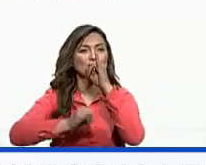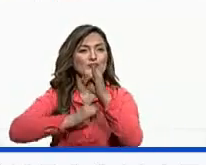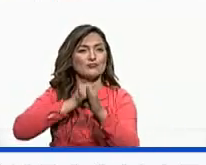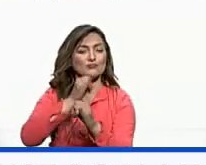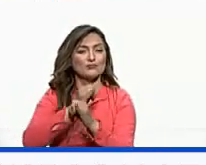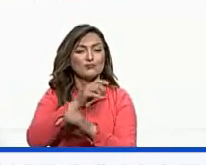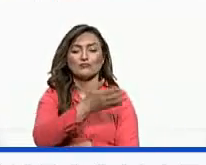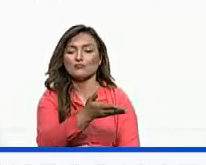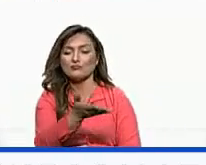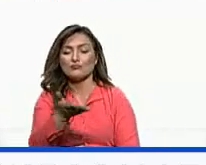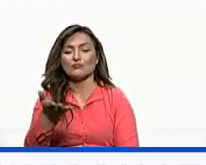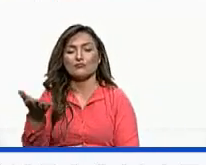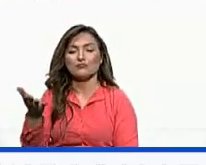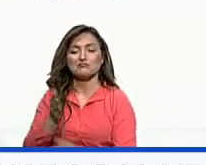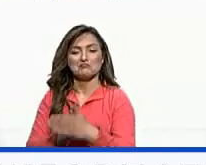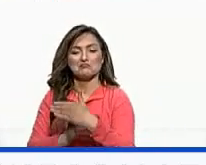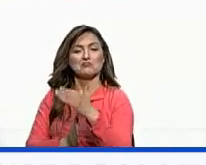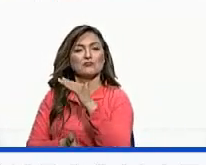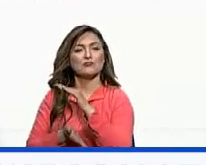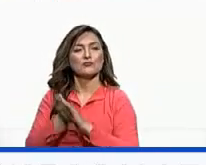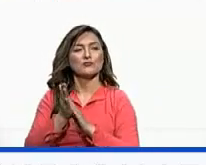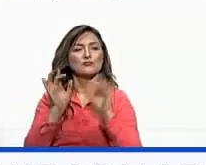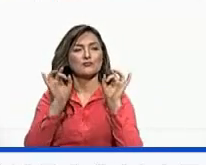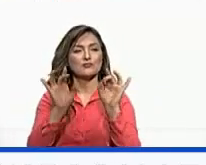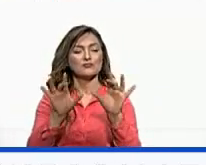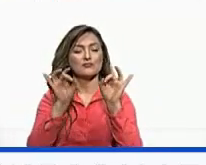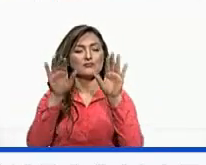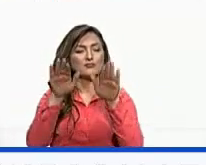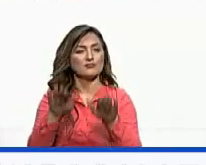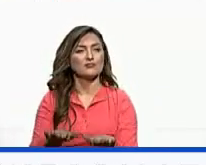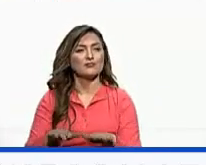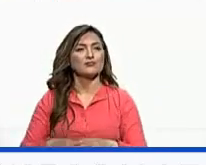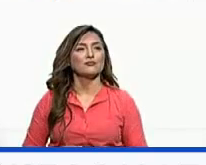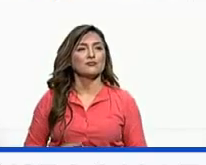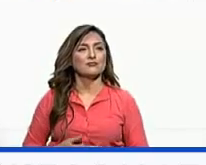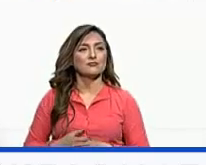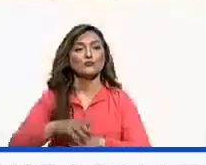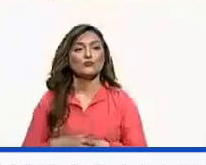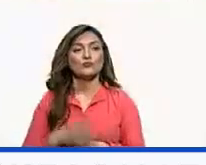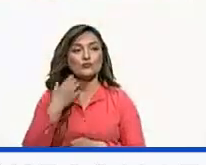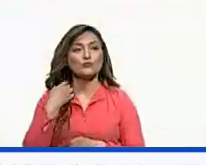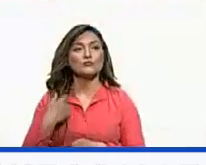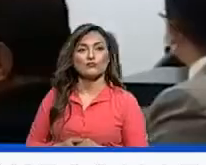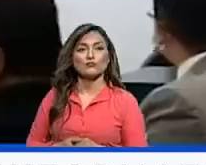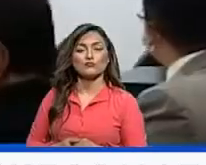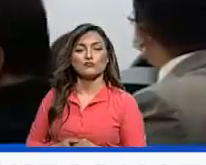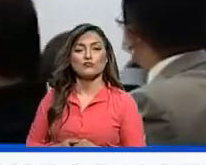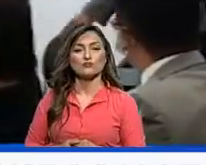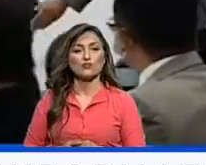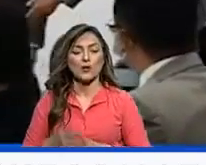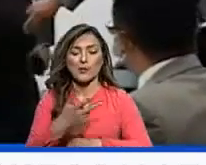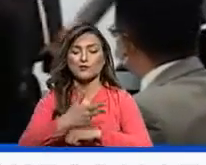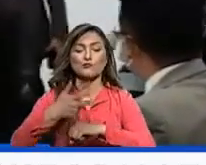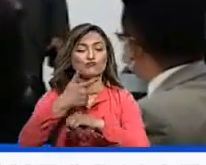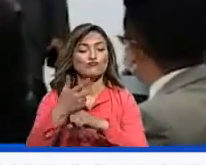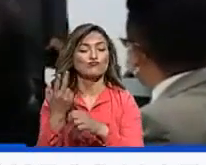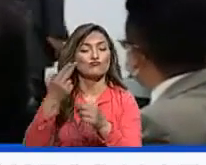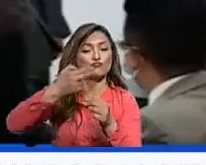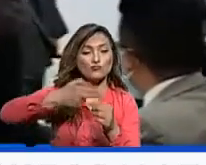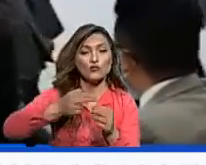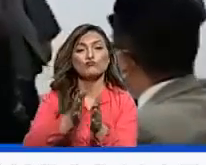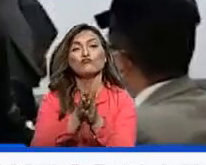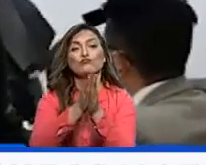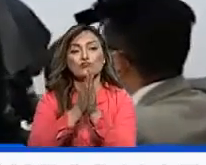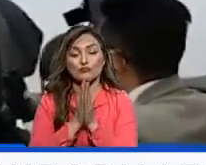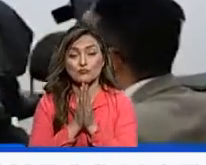internacionalmente por ustedes. Me voy en paz. Suerte a los que quedan. Y el juicio en contra del alcalde de